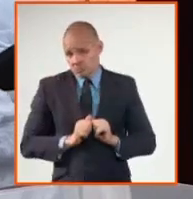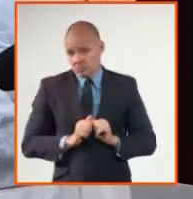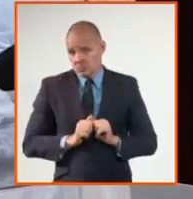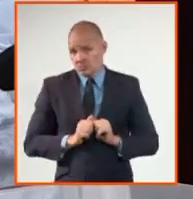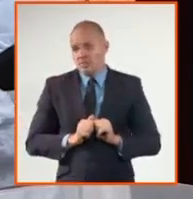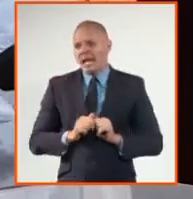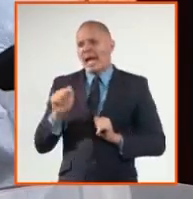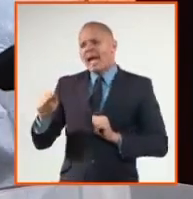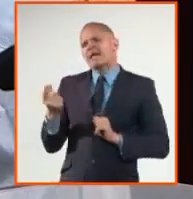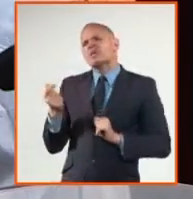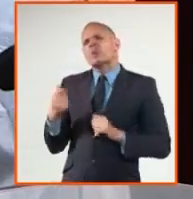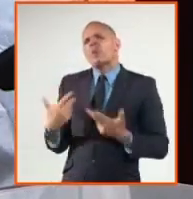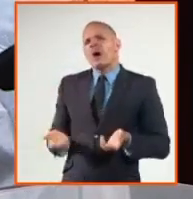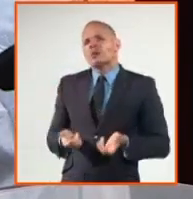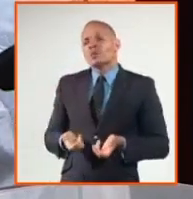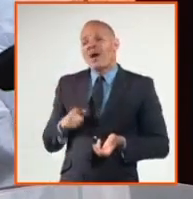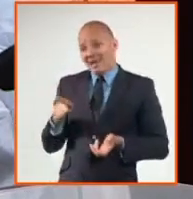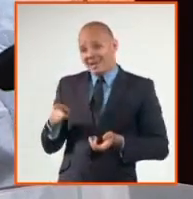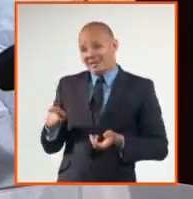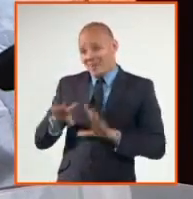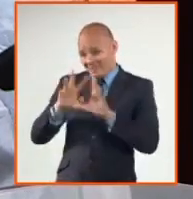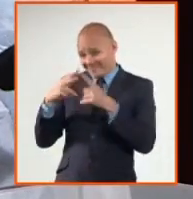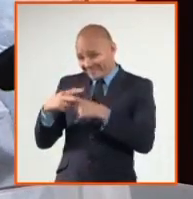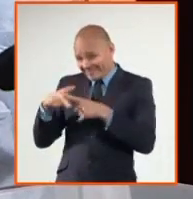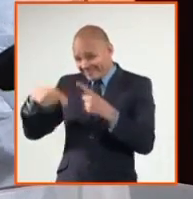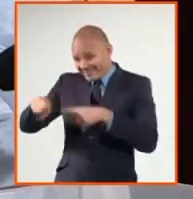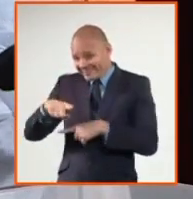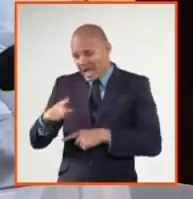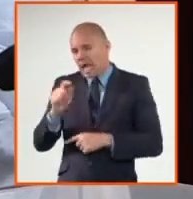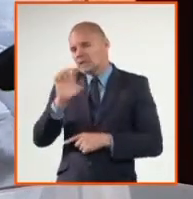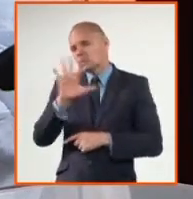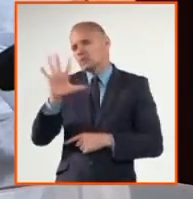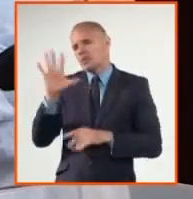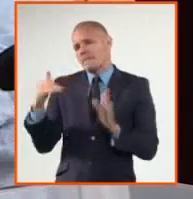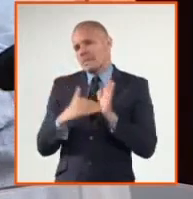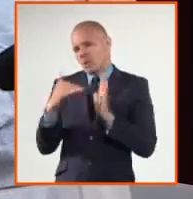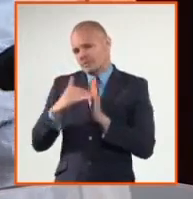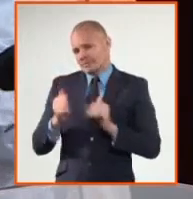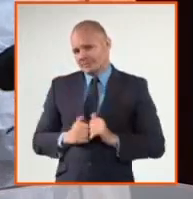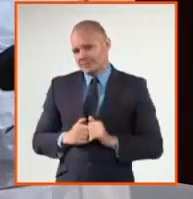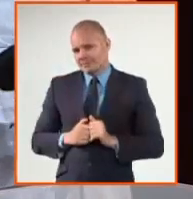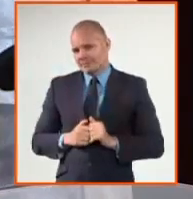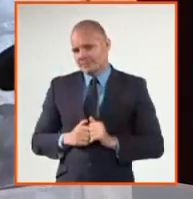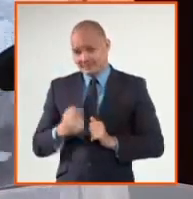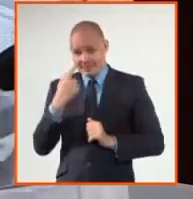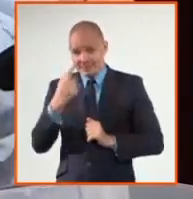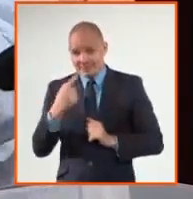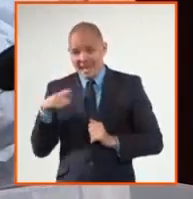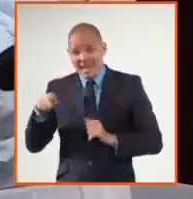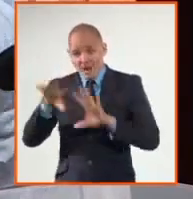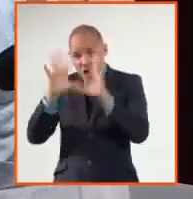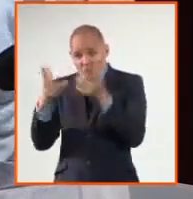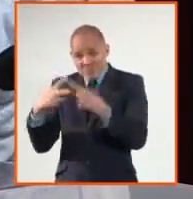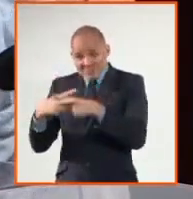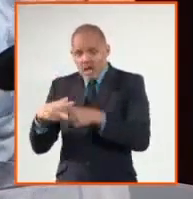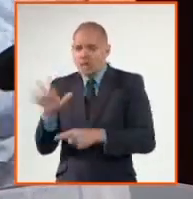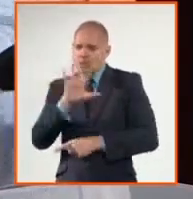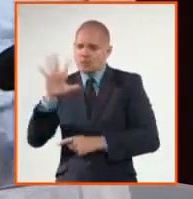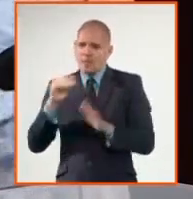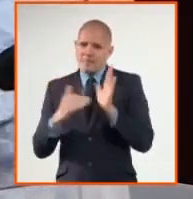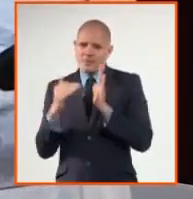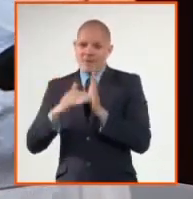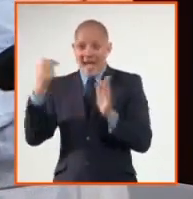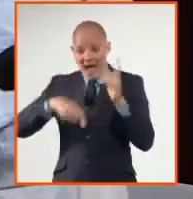55 millones ese financiamiento en este momento no lo tenemos que nos permitiera dar una fecha concreta de llegada a los suministros de